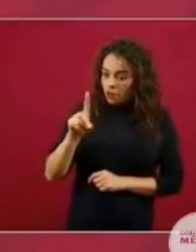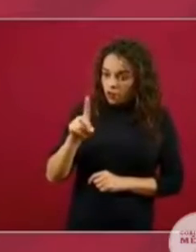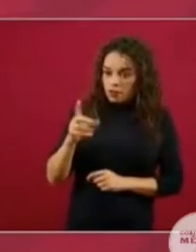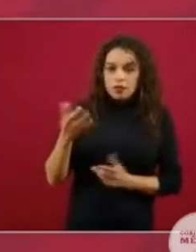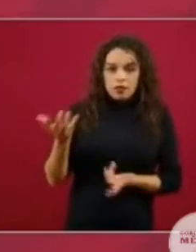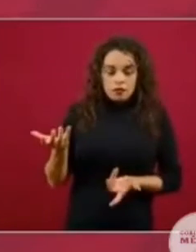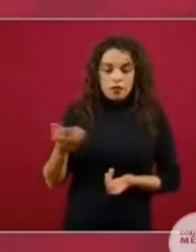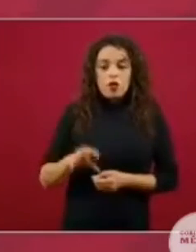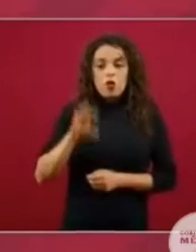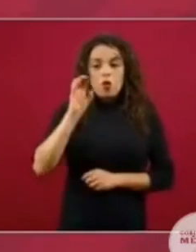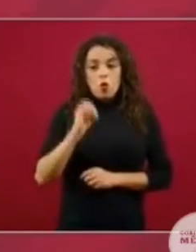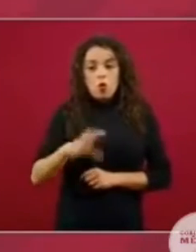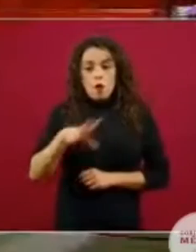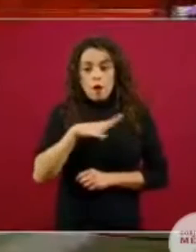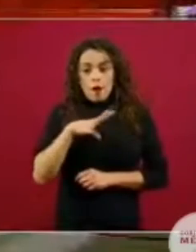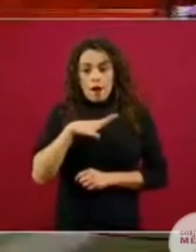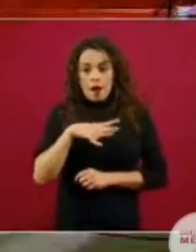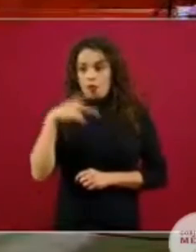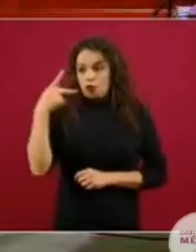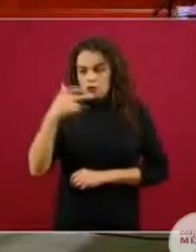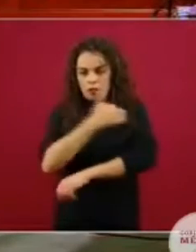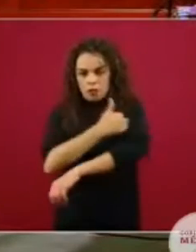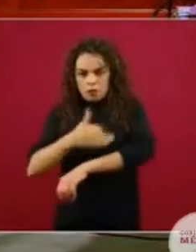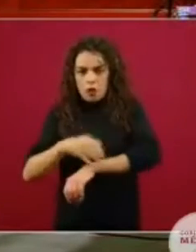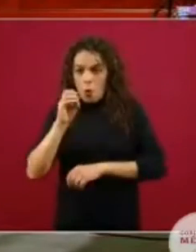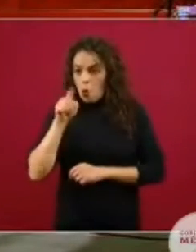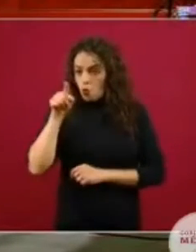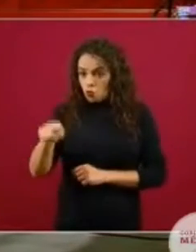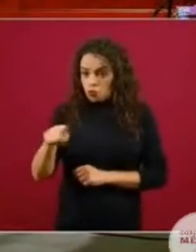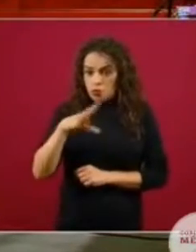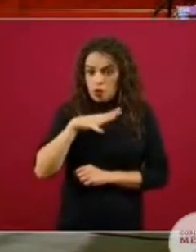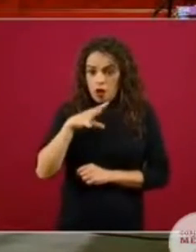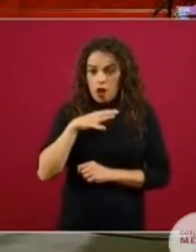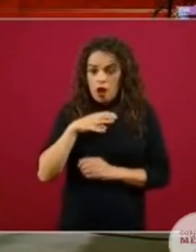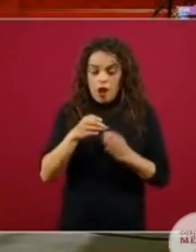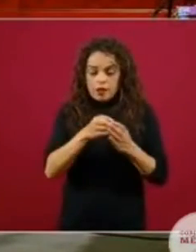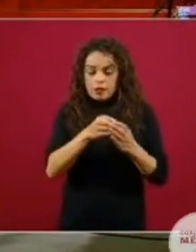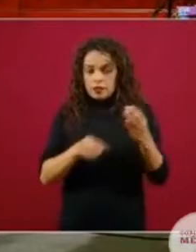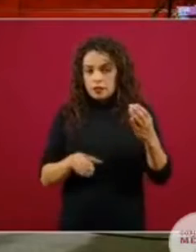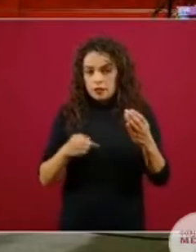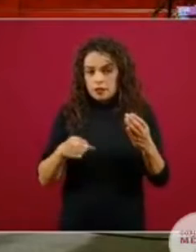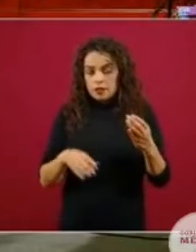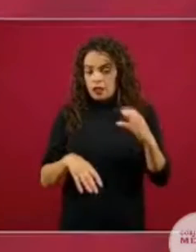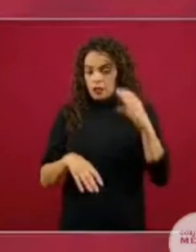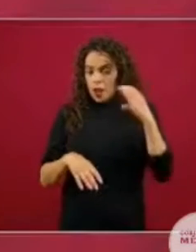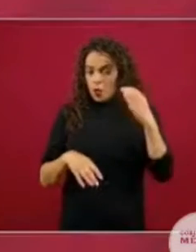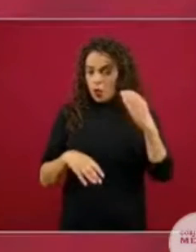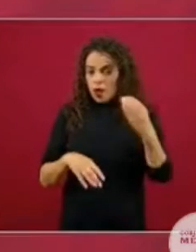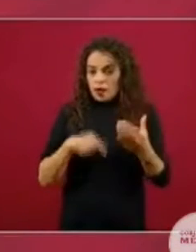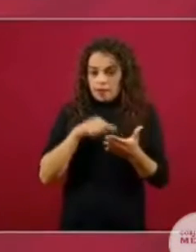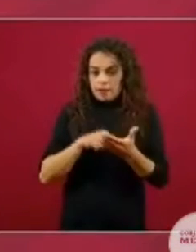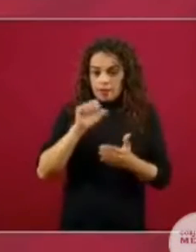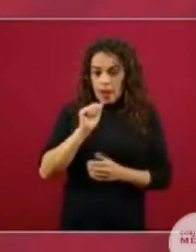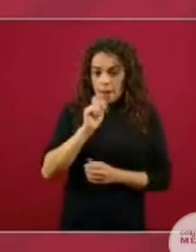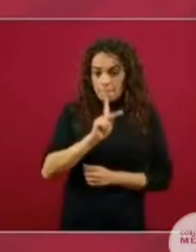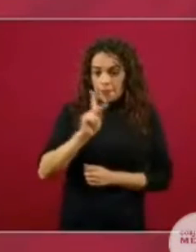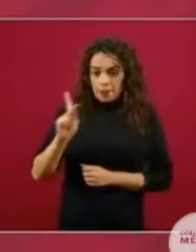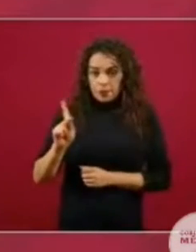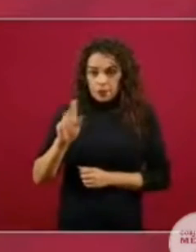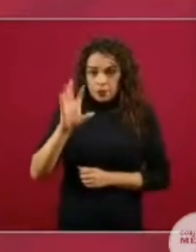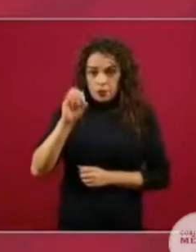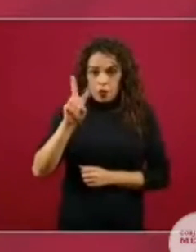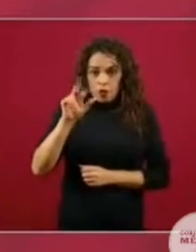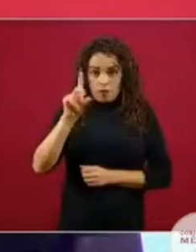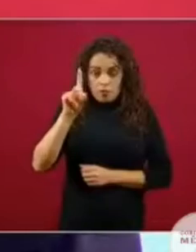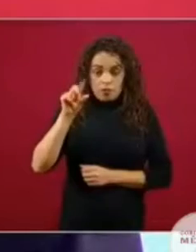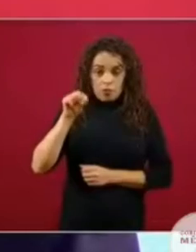instalada o algún familiar suyo en caso de que usted no esté enfocado en el ambiente tecnológico la aplicación ovi de